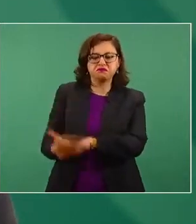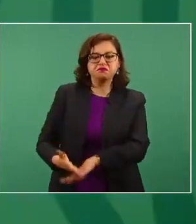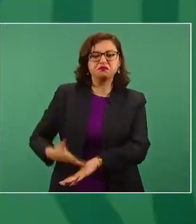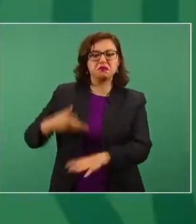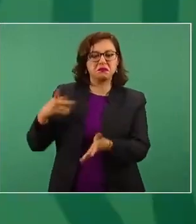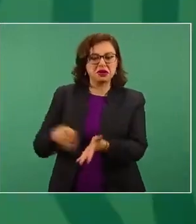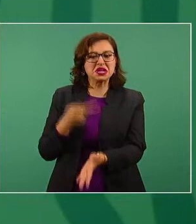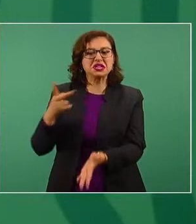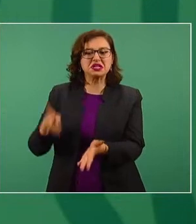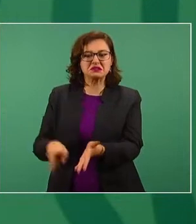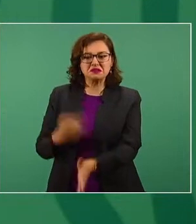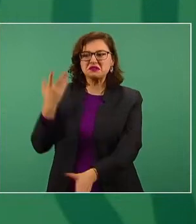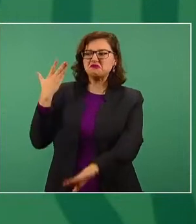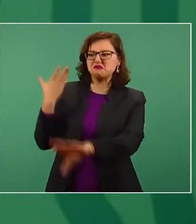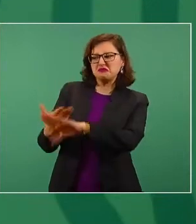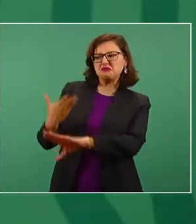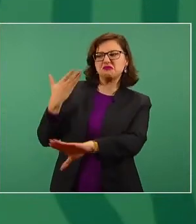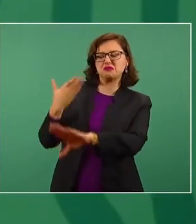golpe,